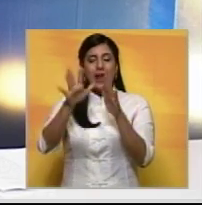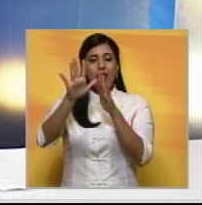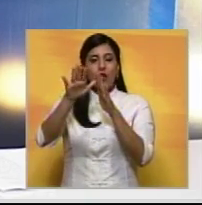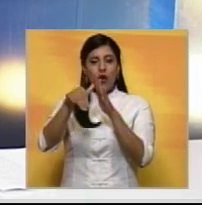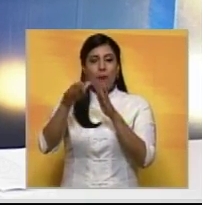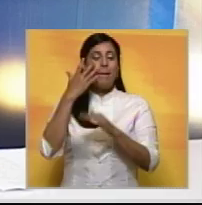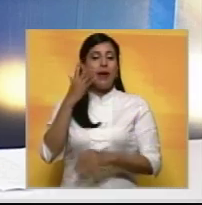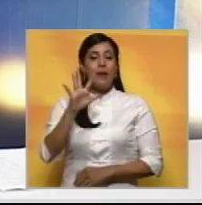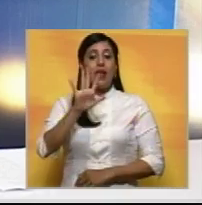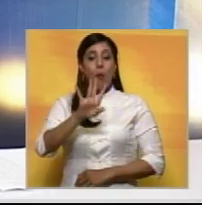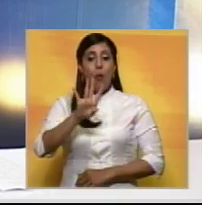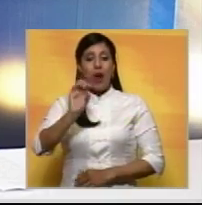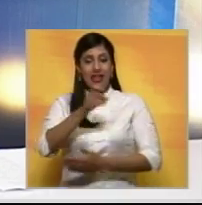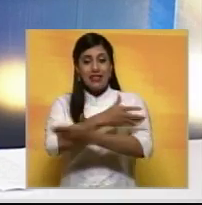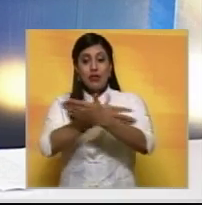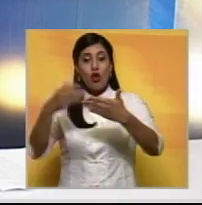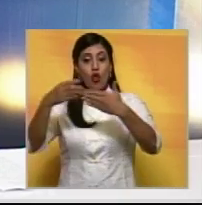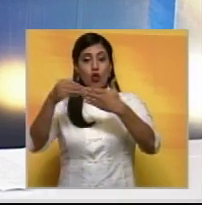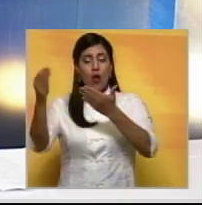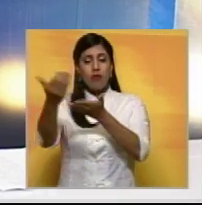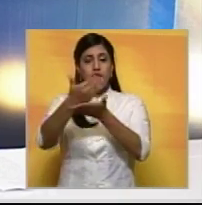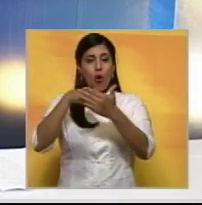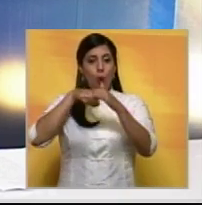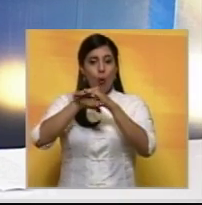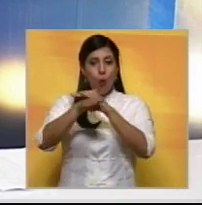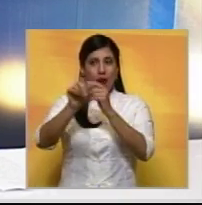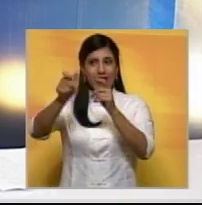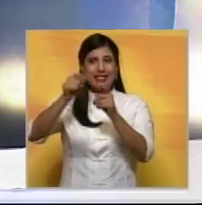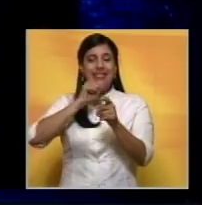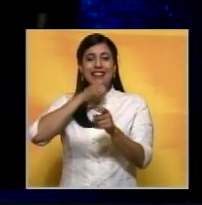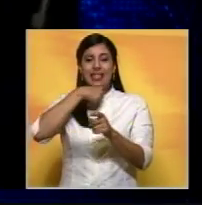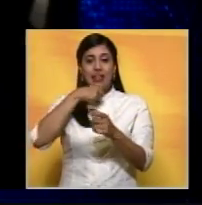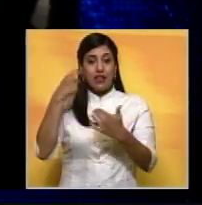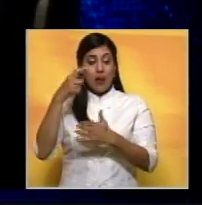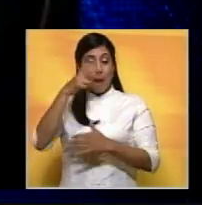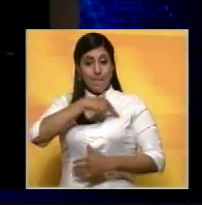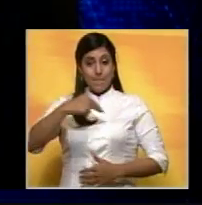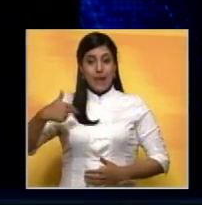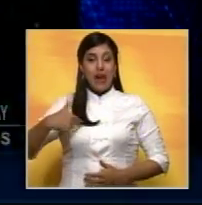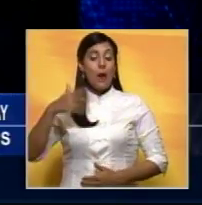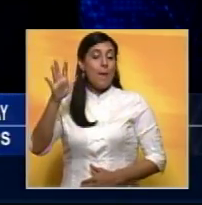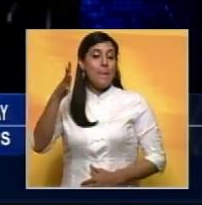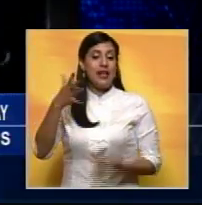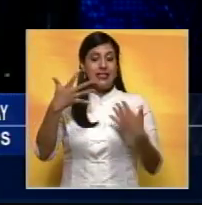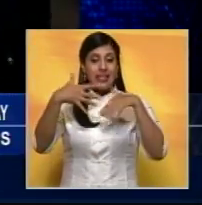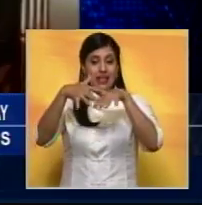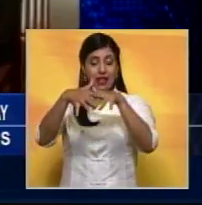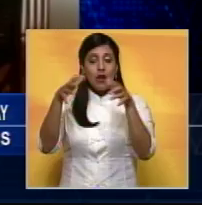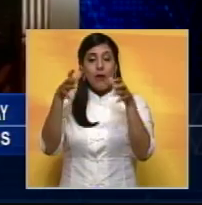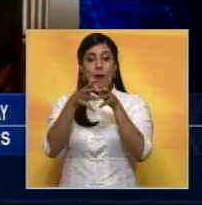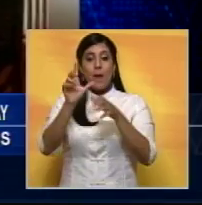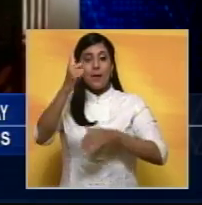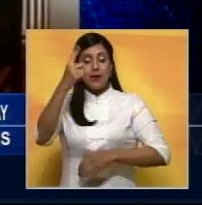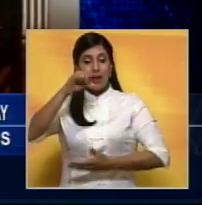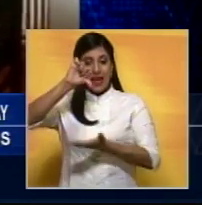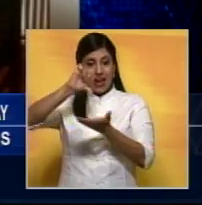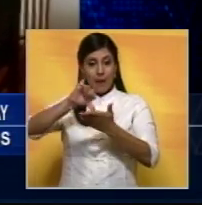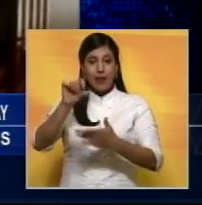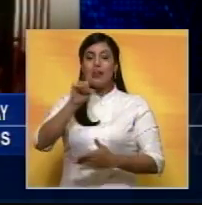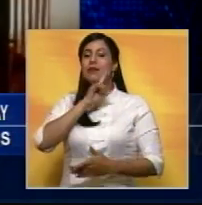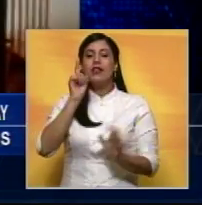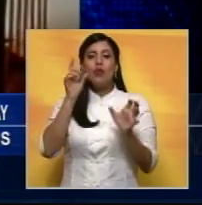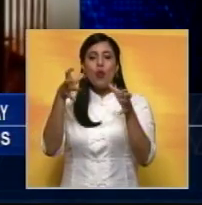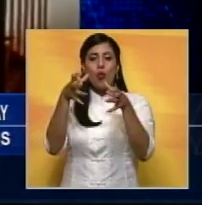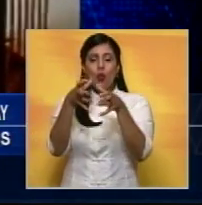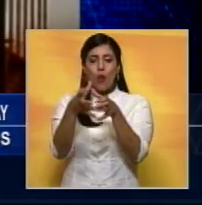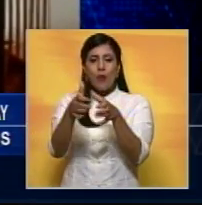robar cerca de 40 millones de dólares que estaban en una bóveda. Los delincuentes, presuntos integrantes del primer comando de la capital, uno de los